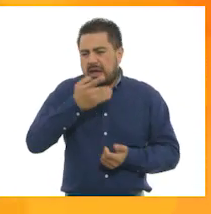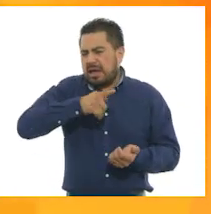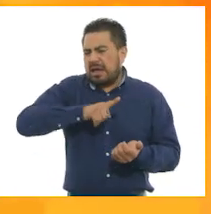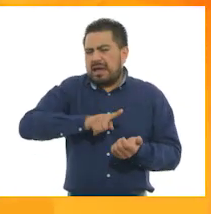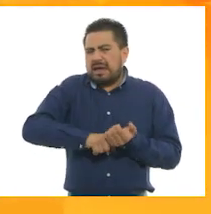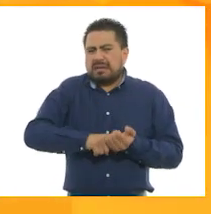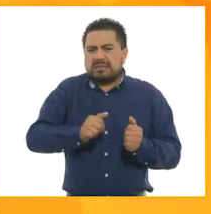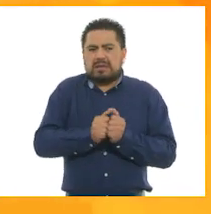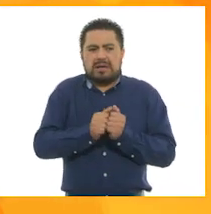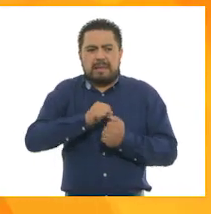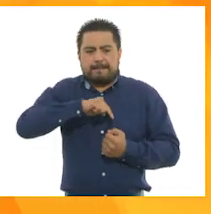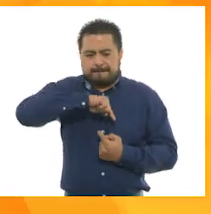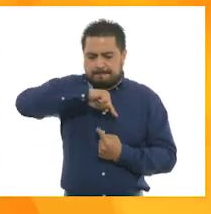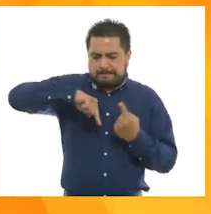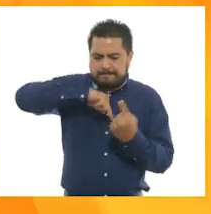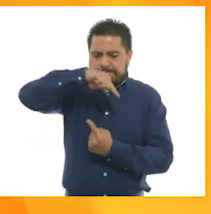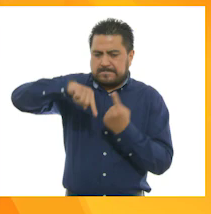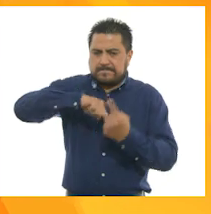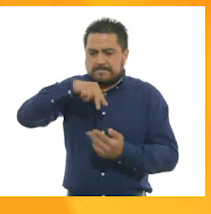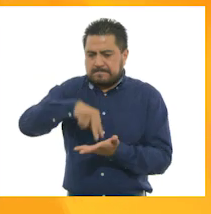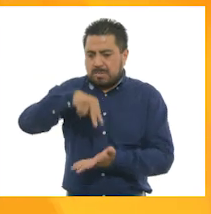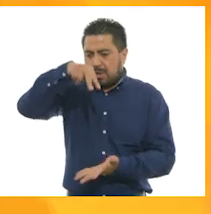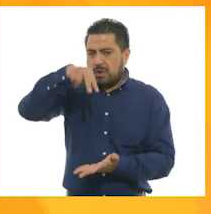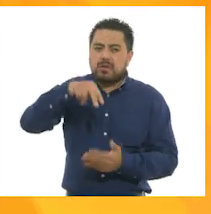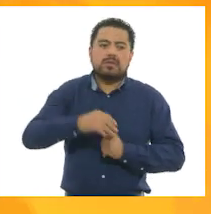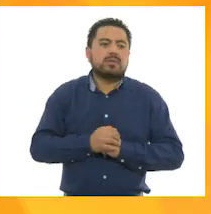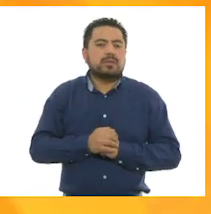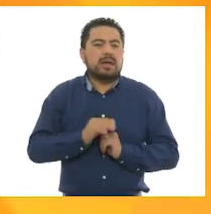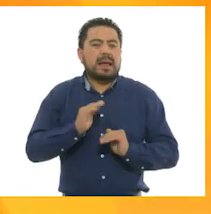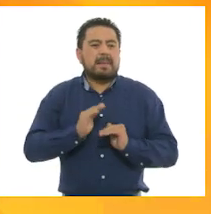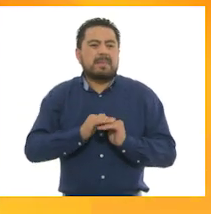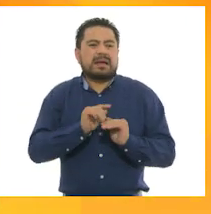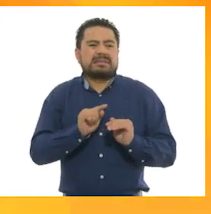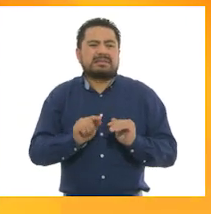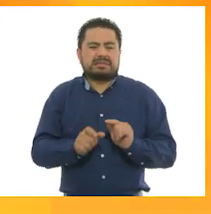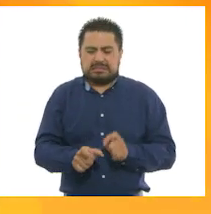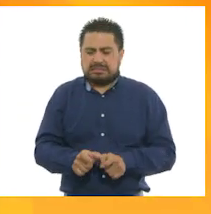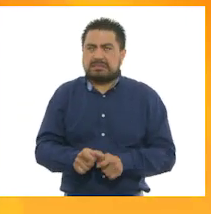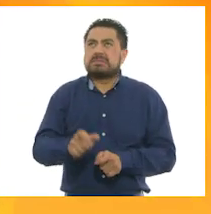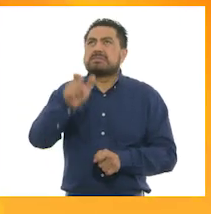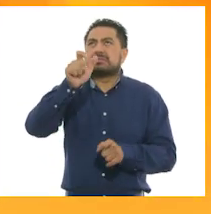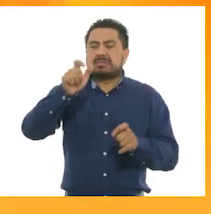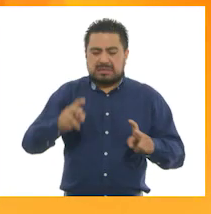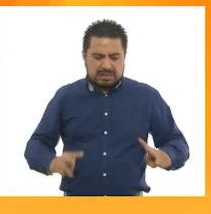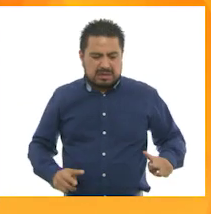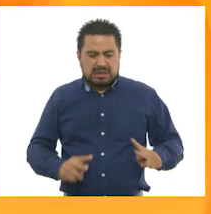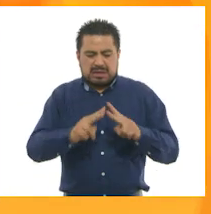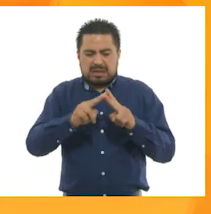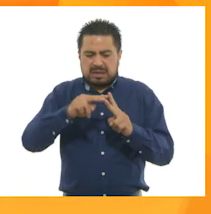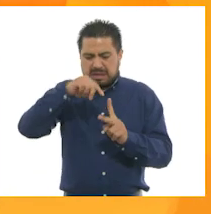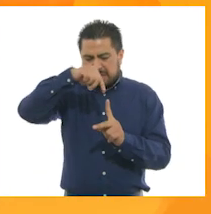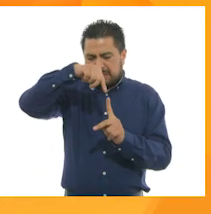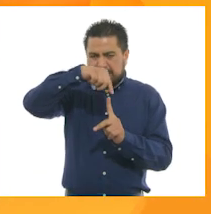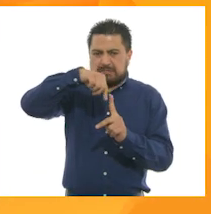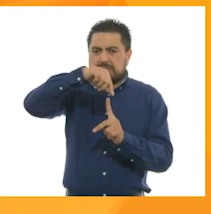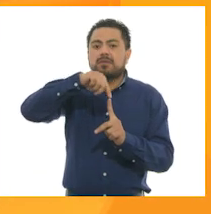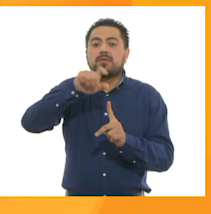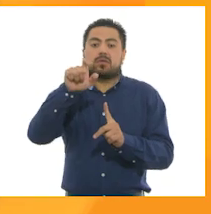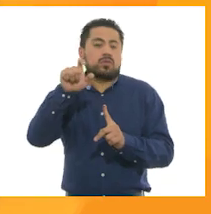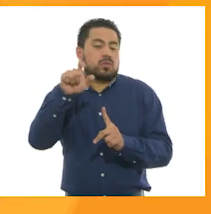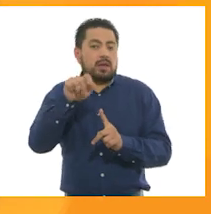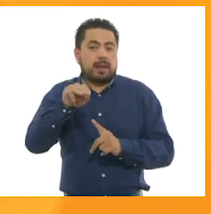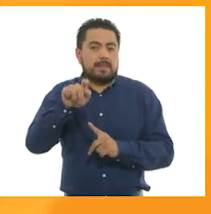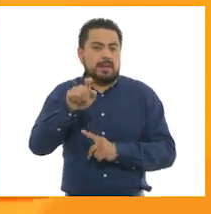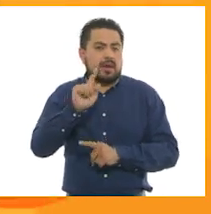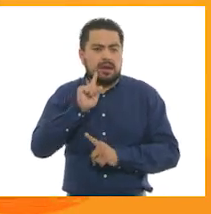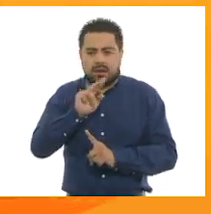una pirueta en lo más alto de la Torre Eiffel. Pero cuando Max